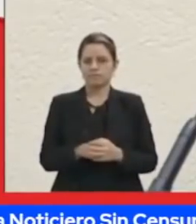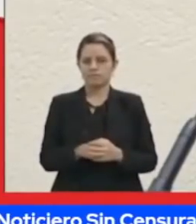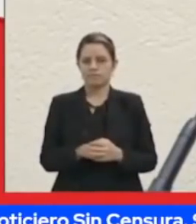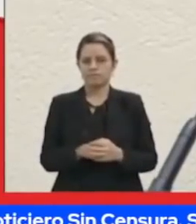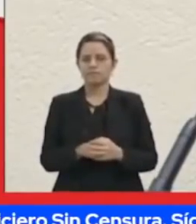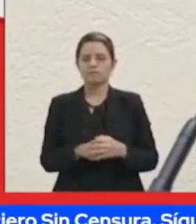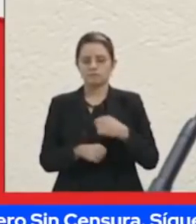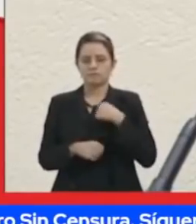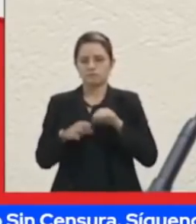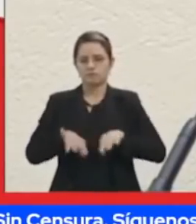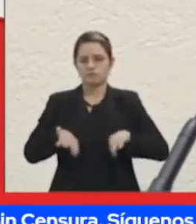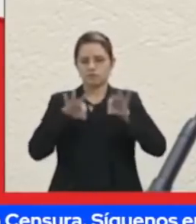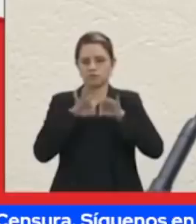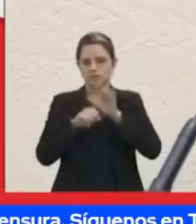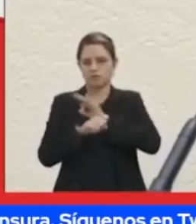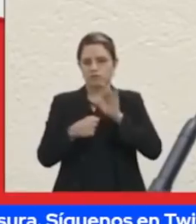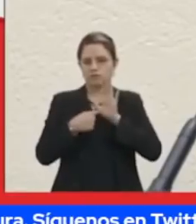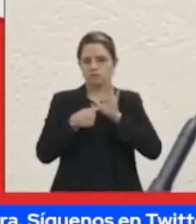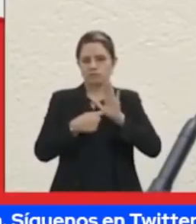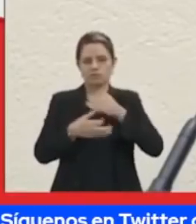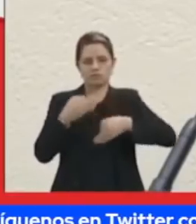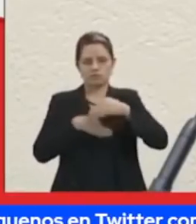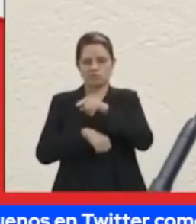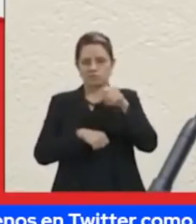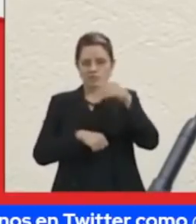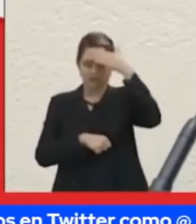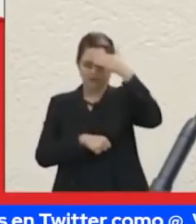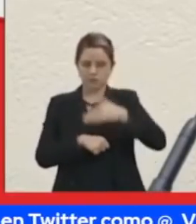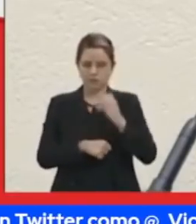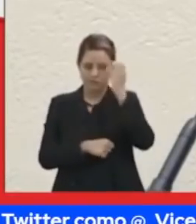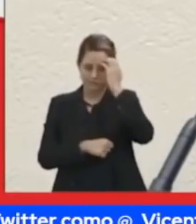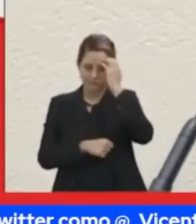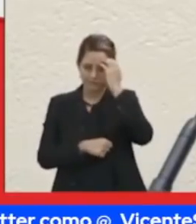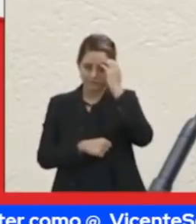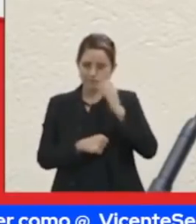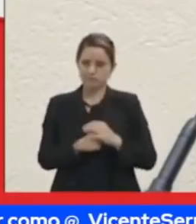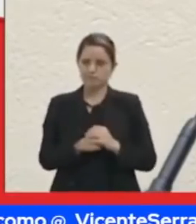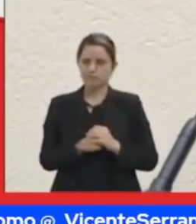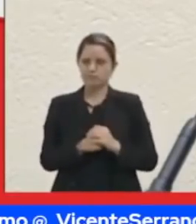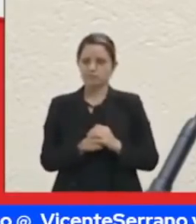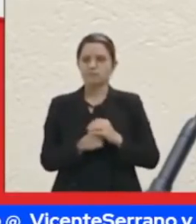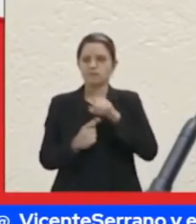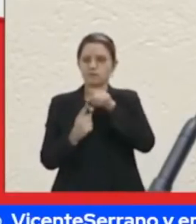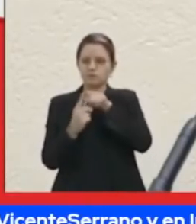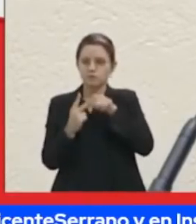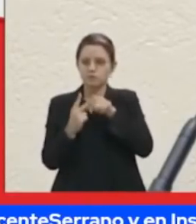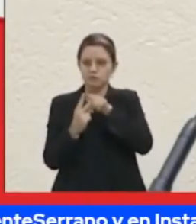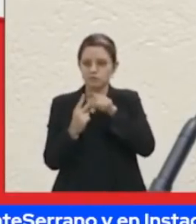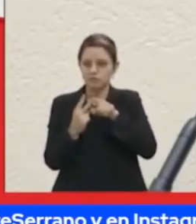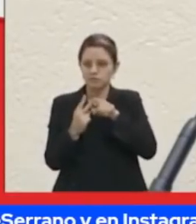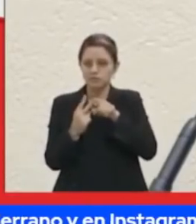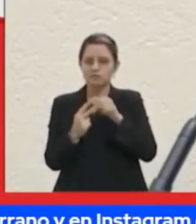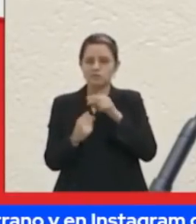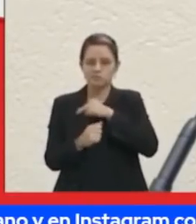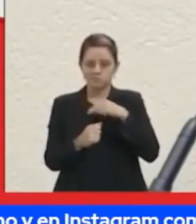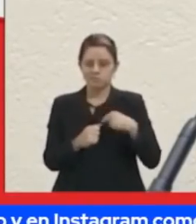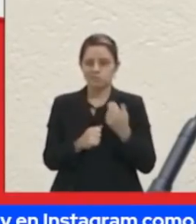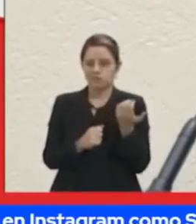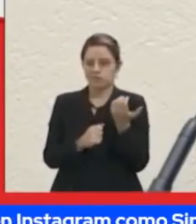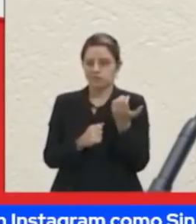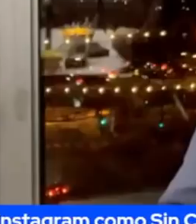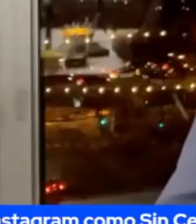me importa hacerlo público del conocimiento público trabajando en dos rutas como instituto como instituto